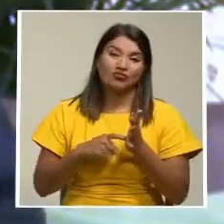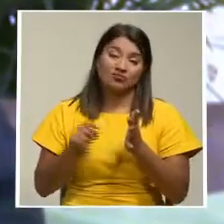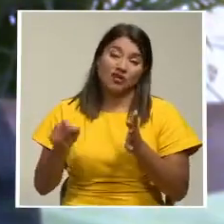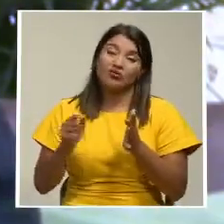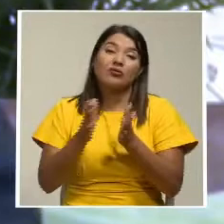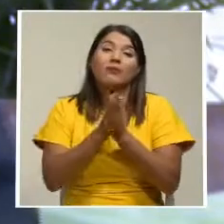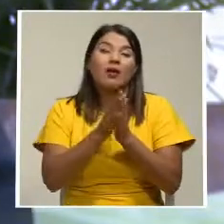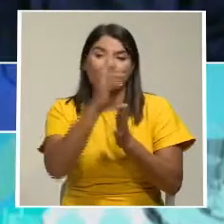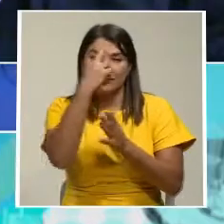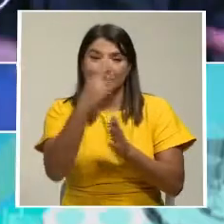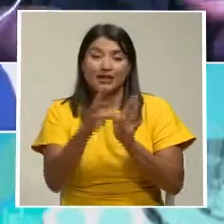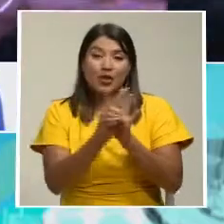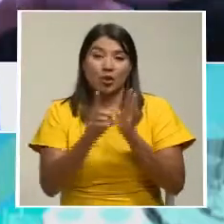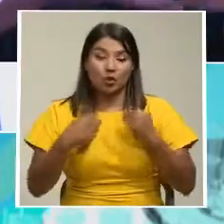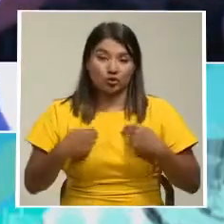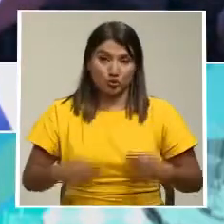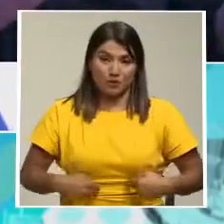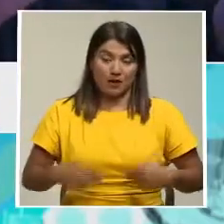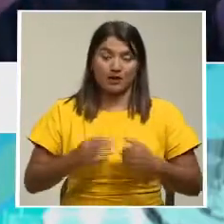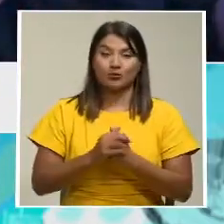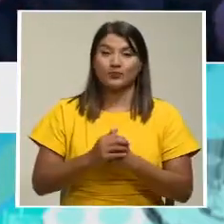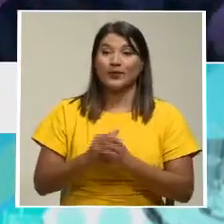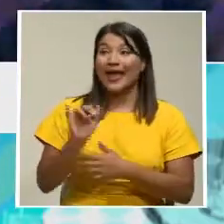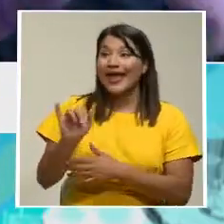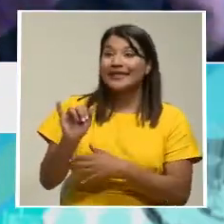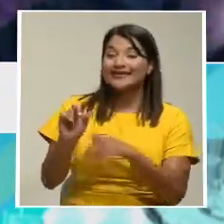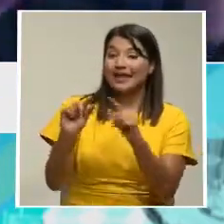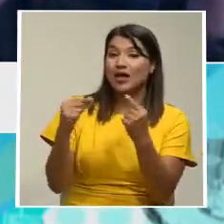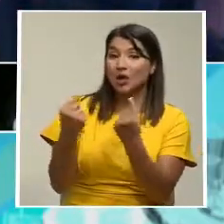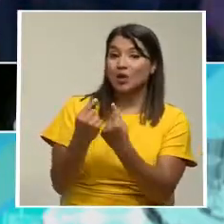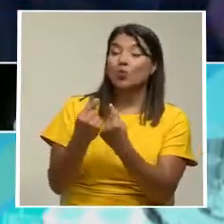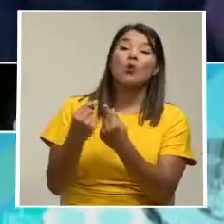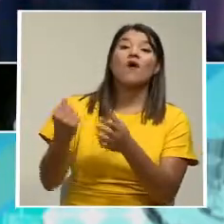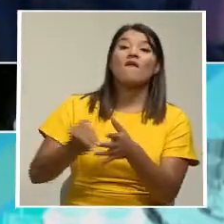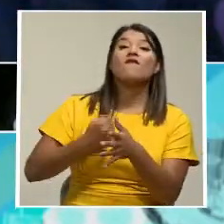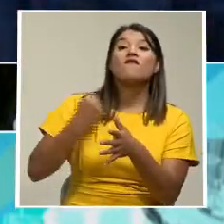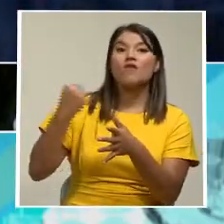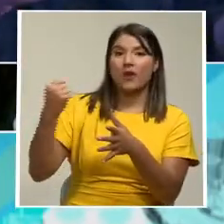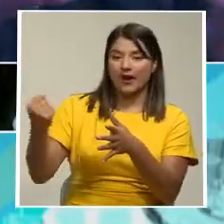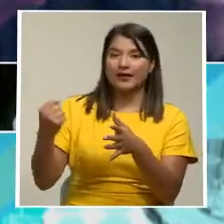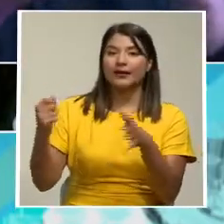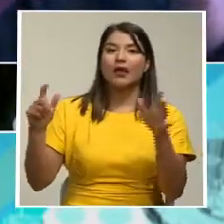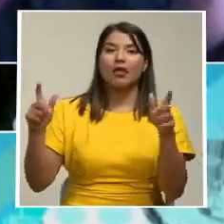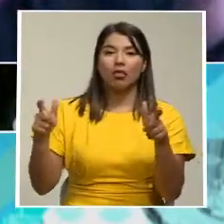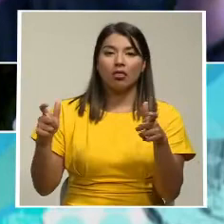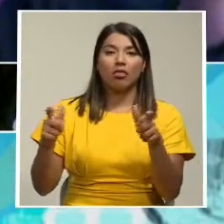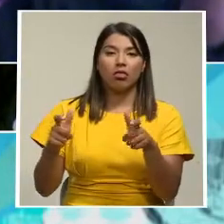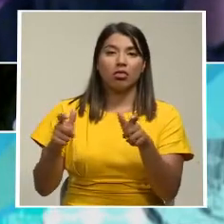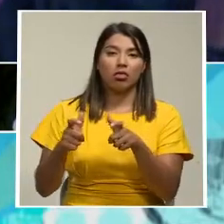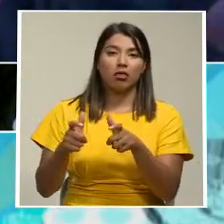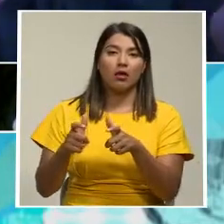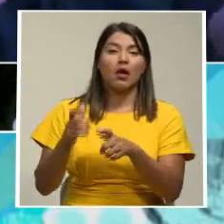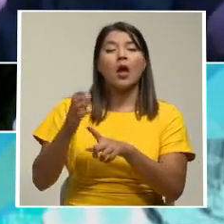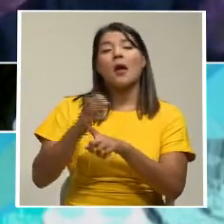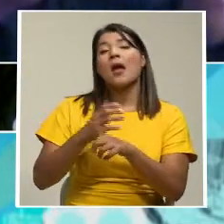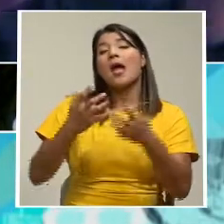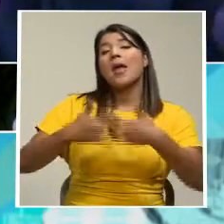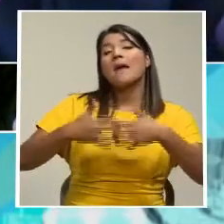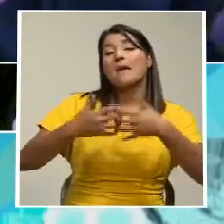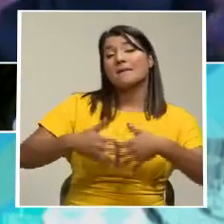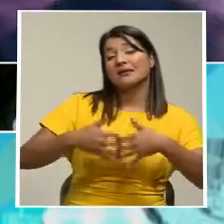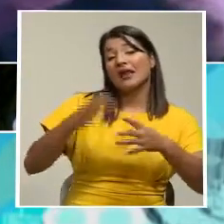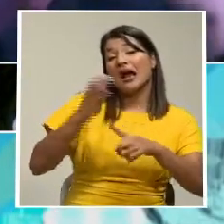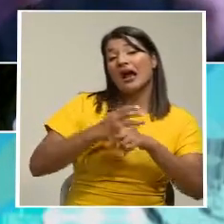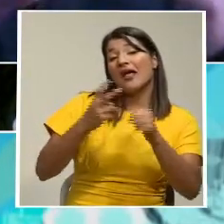derechos humanos. Ese movimiento fuerte se ha ido disgregando, los empresarios cada vez participan menos, si es que